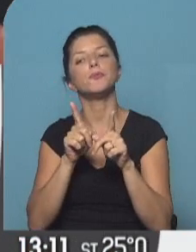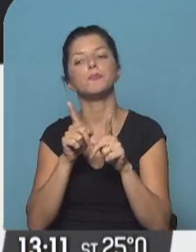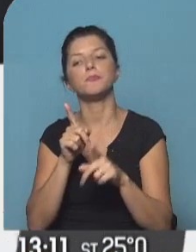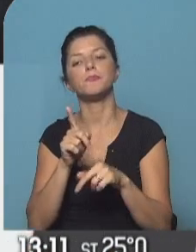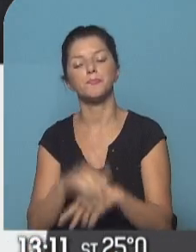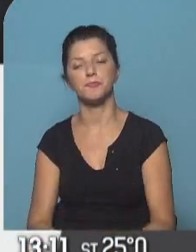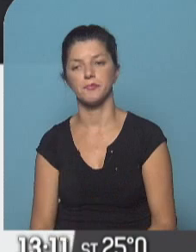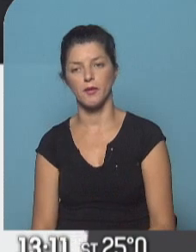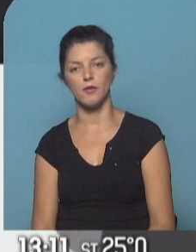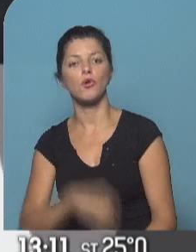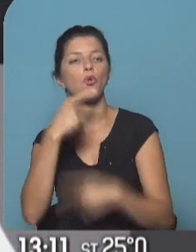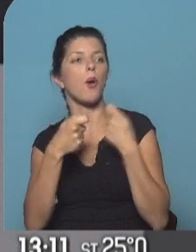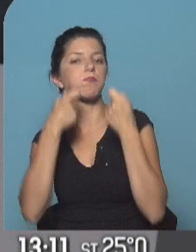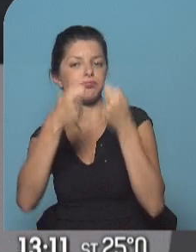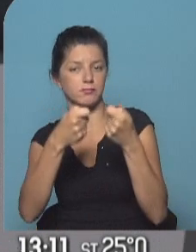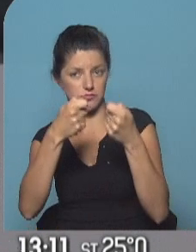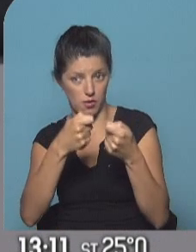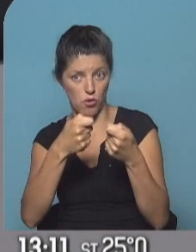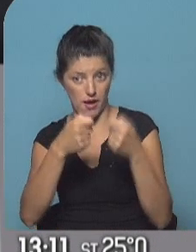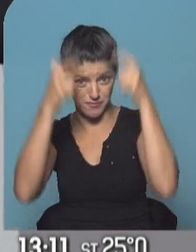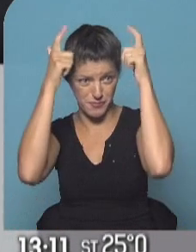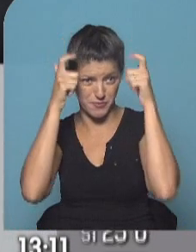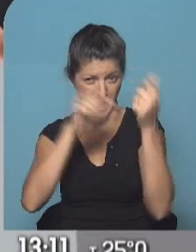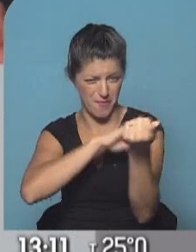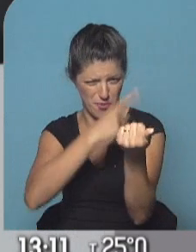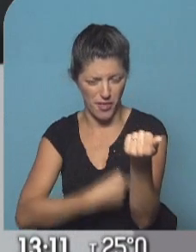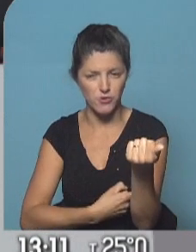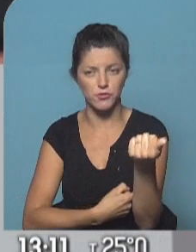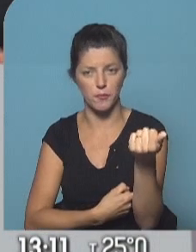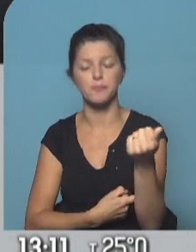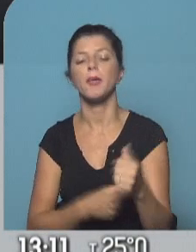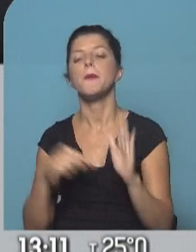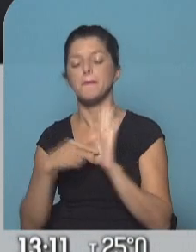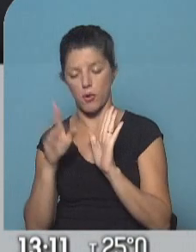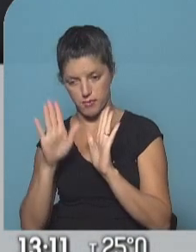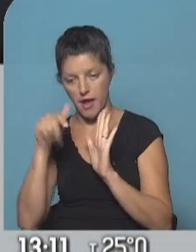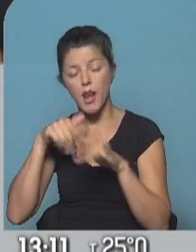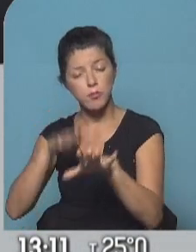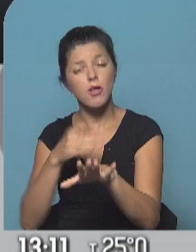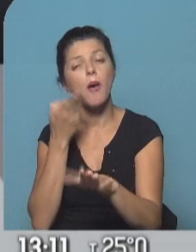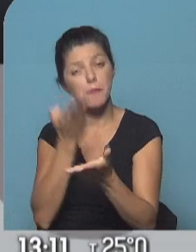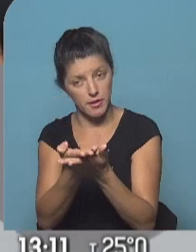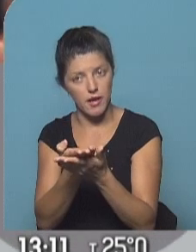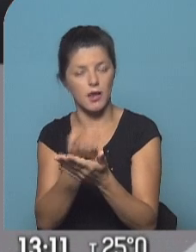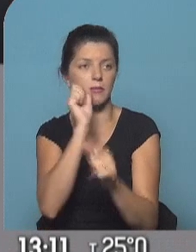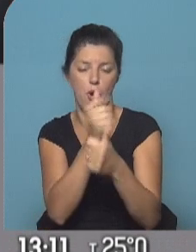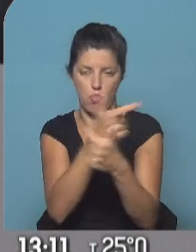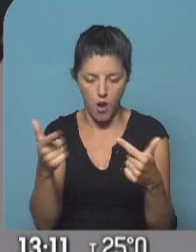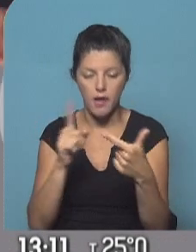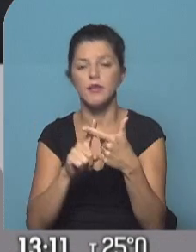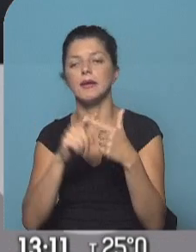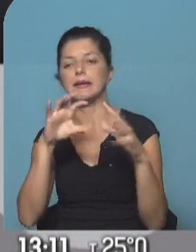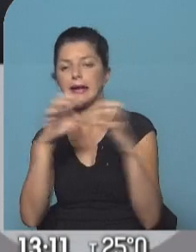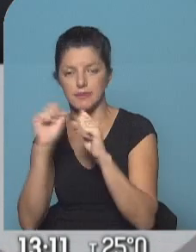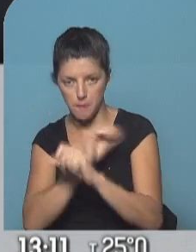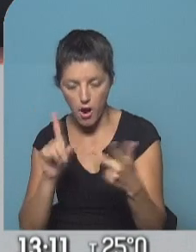Pahlavi, entre los manifestantes. Y estos reclamos, por un lado el desempleo, la situación económica, se saldan con 20 muertos,